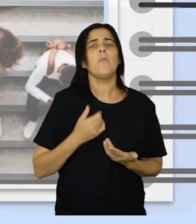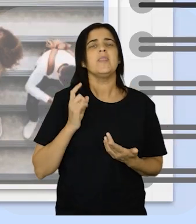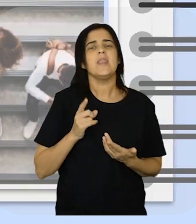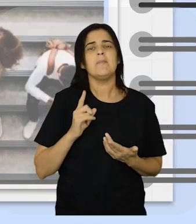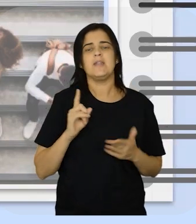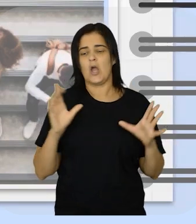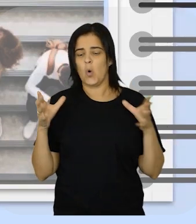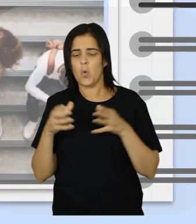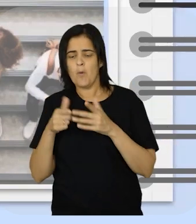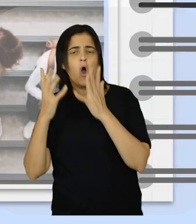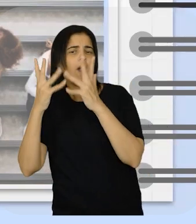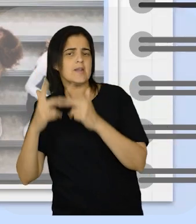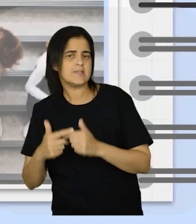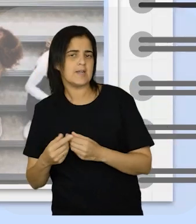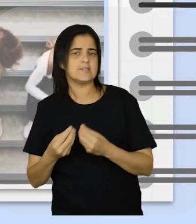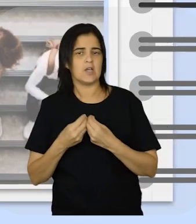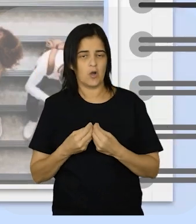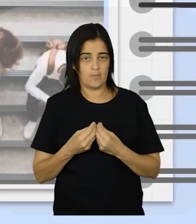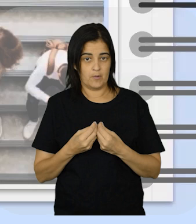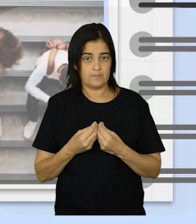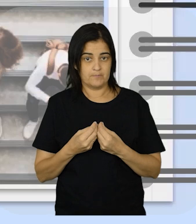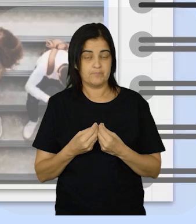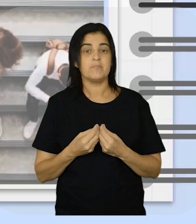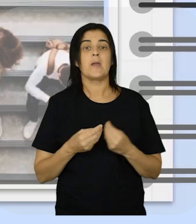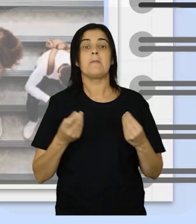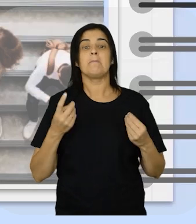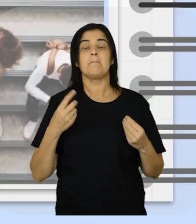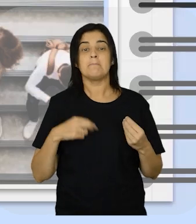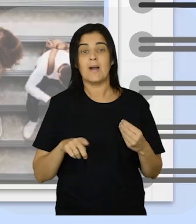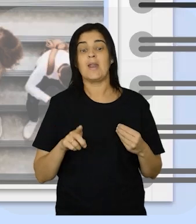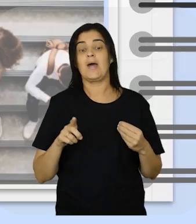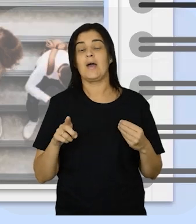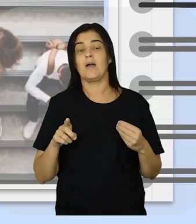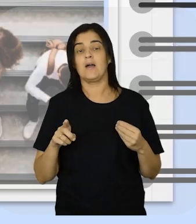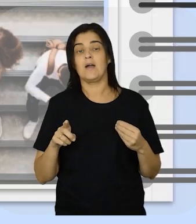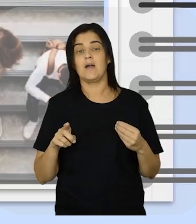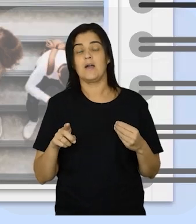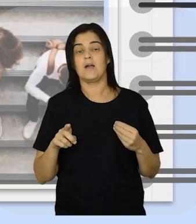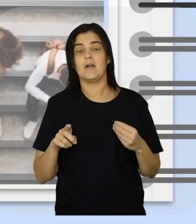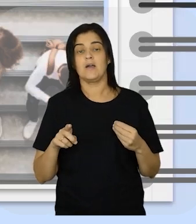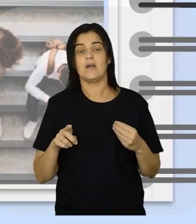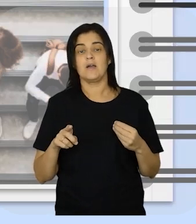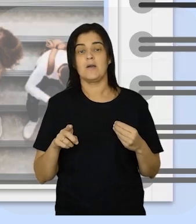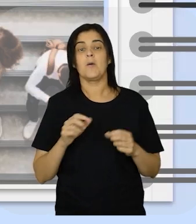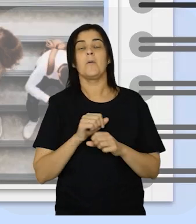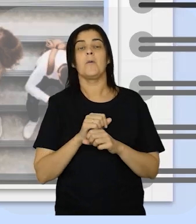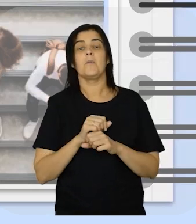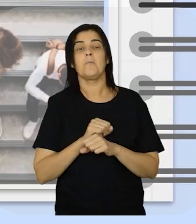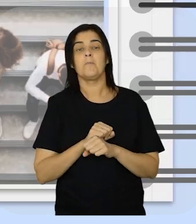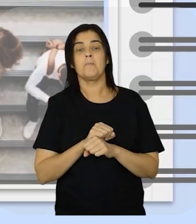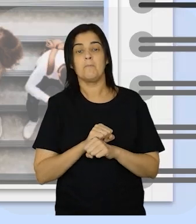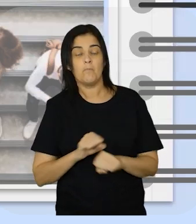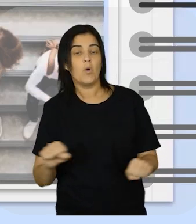los equipos, cómo deberían Hola, formarse los tía, grupos, ¿cómo estás, para Vale? que justamente, para que